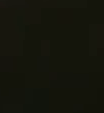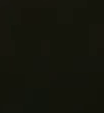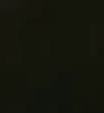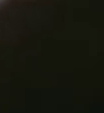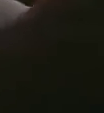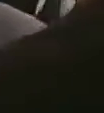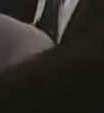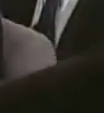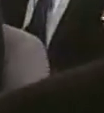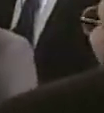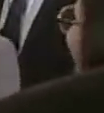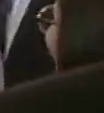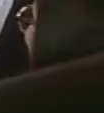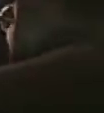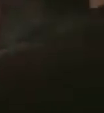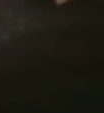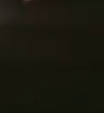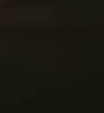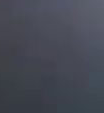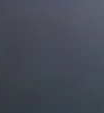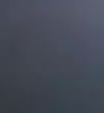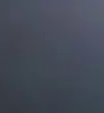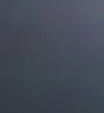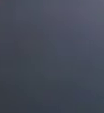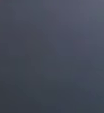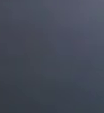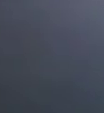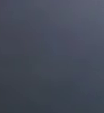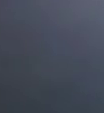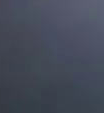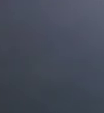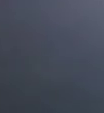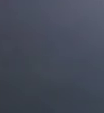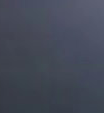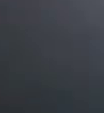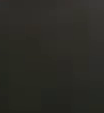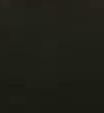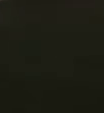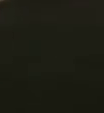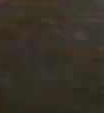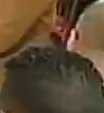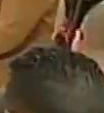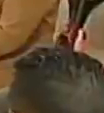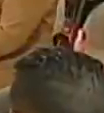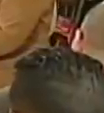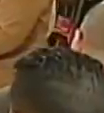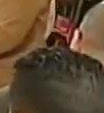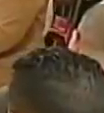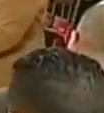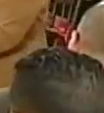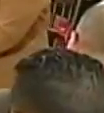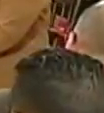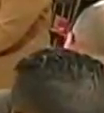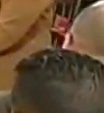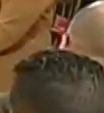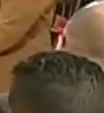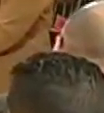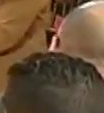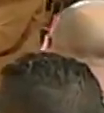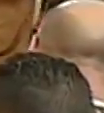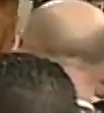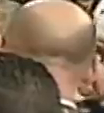Maduro, es a romper con el sectarismo y a la construcción de una economía que rompa el poder de las